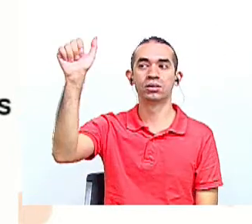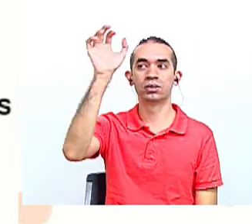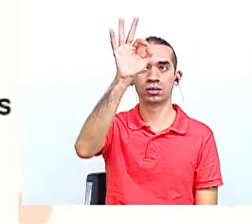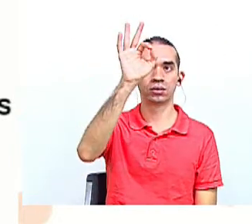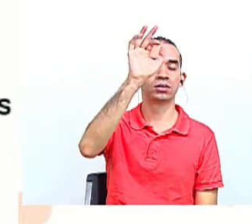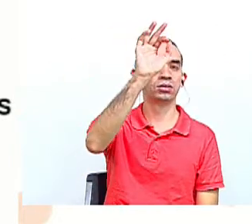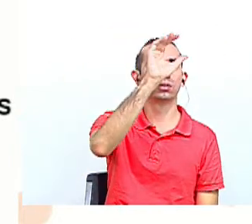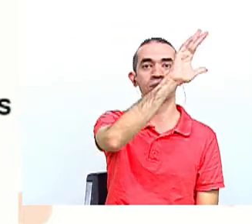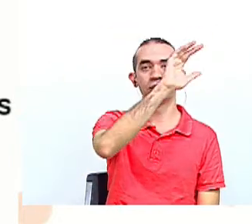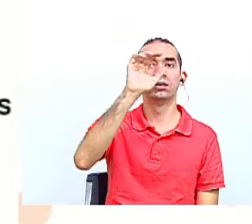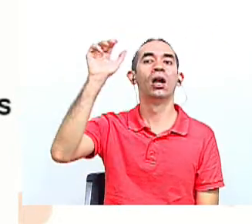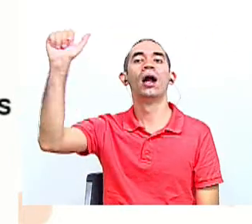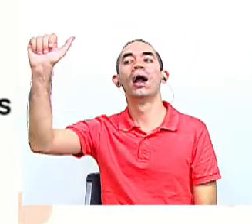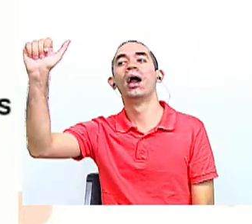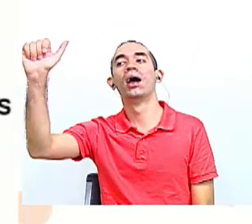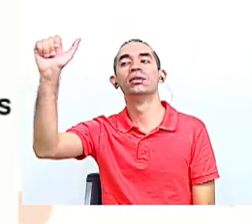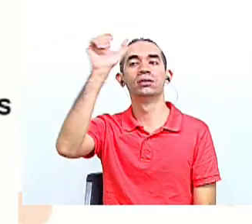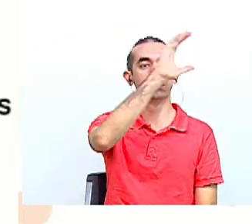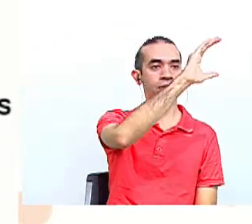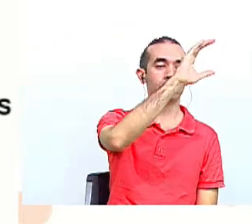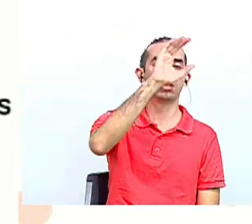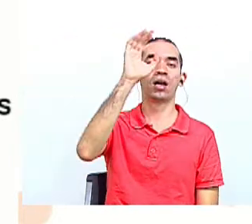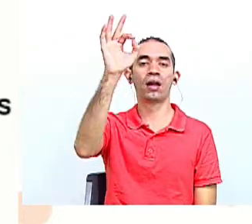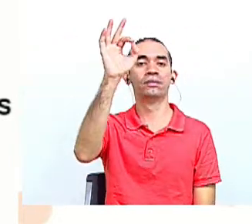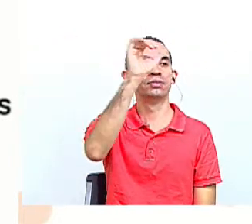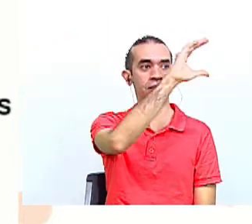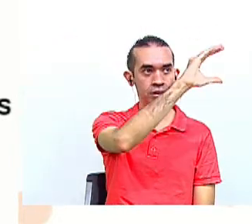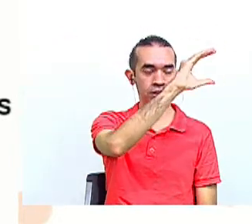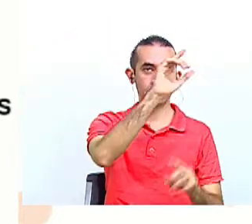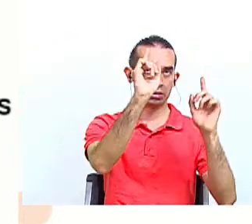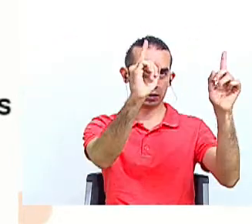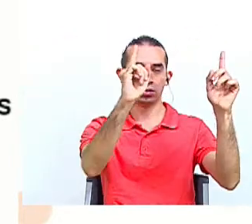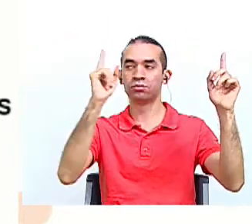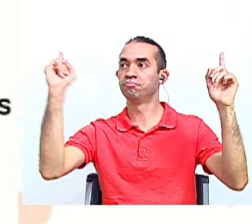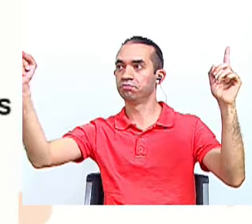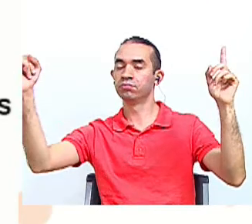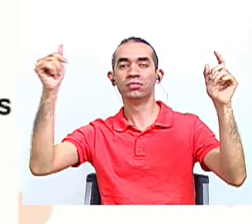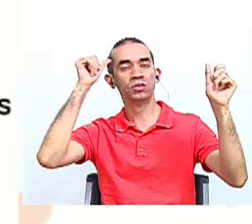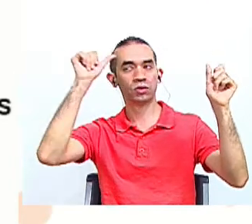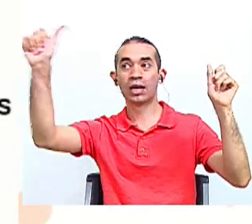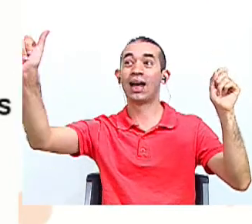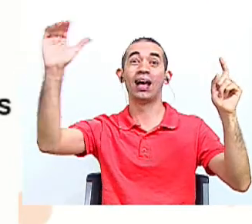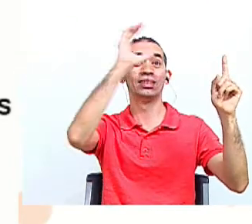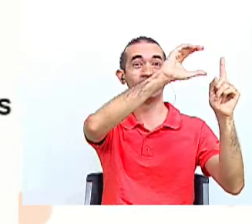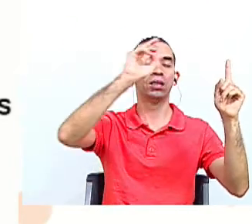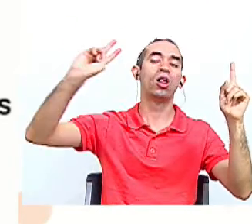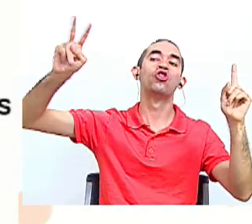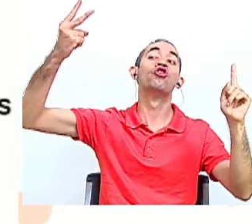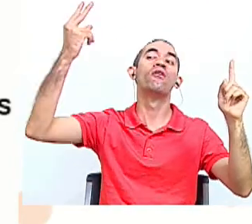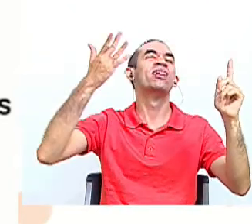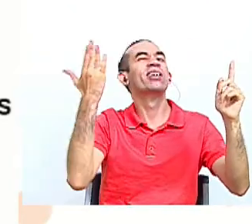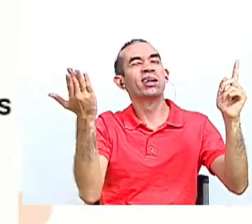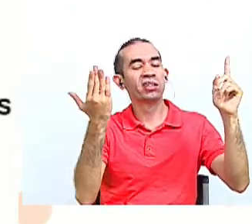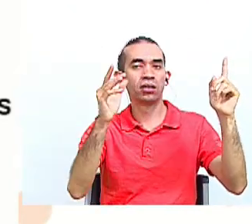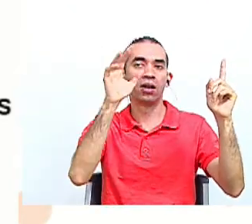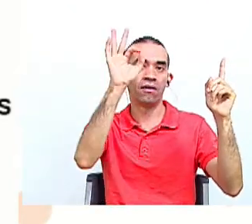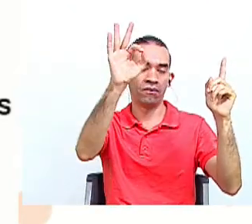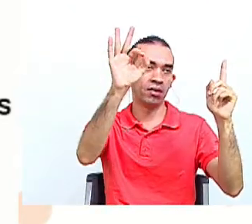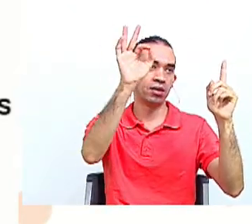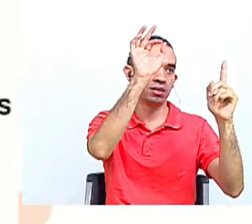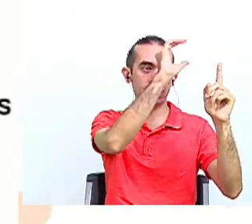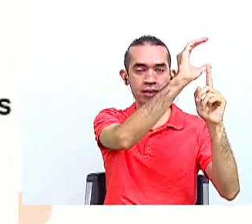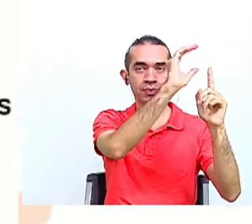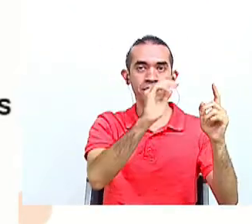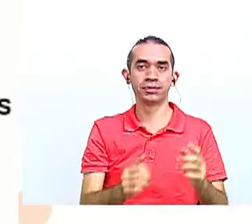AC con respecto a FC. Recordemos que el segmento AC es el doble del segmento